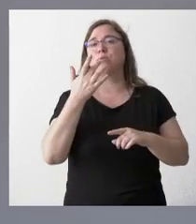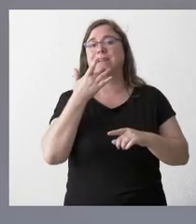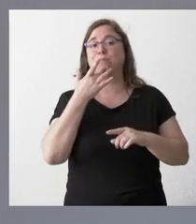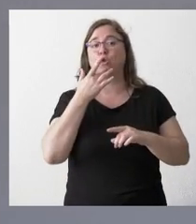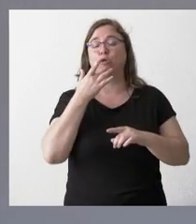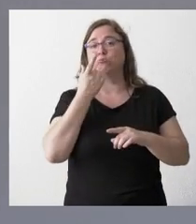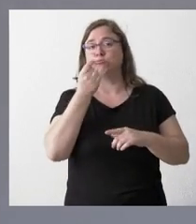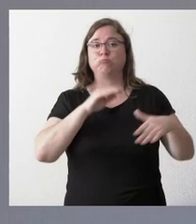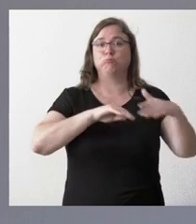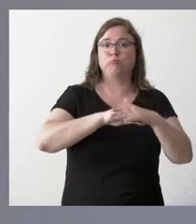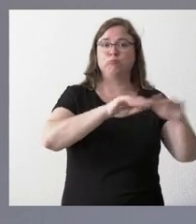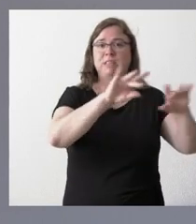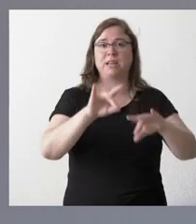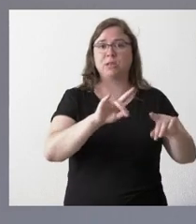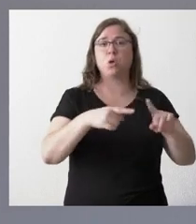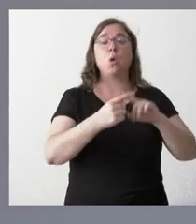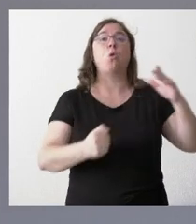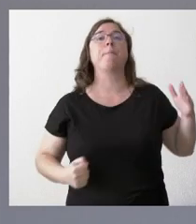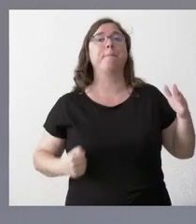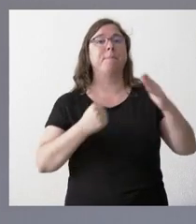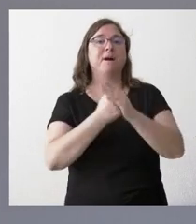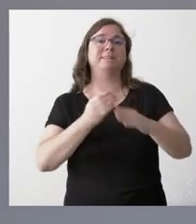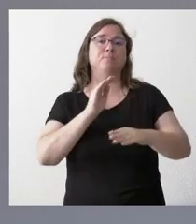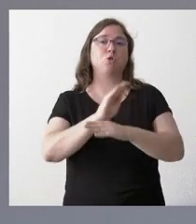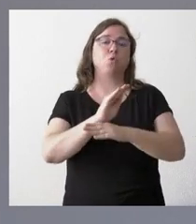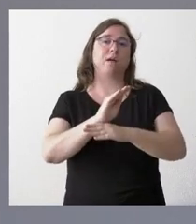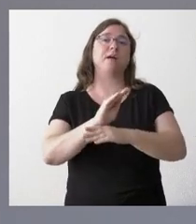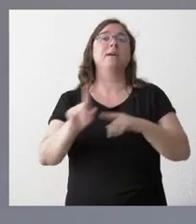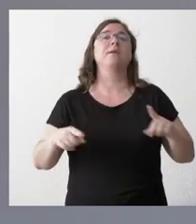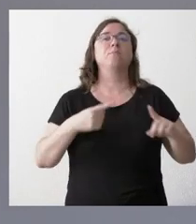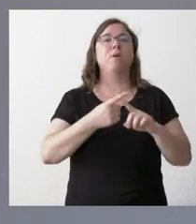territorio, pues se beneficia de este máximo de ayudas para la inversión, y también